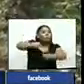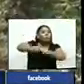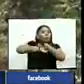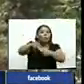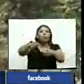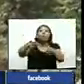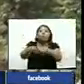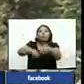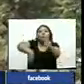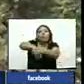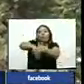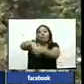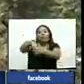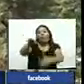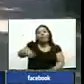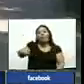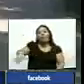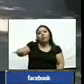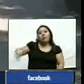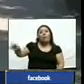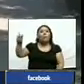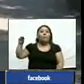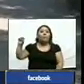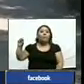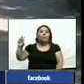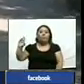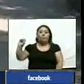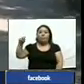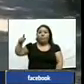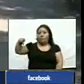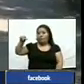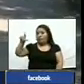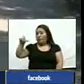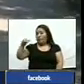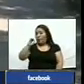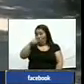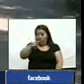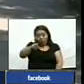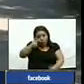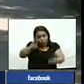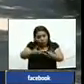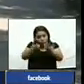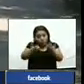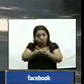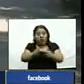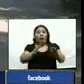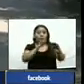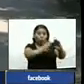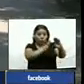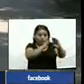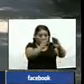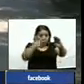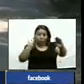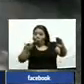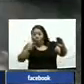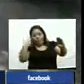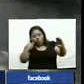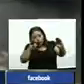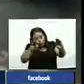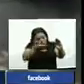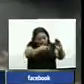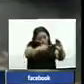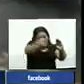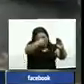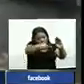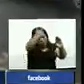caserío Bado Marín, del cantón Moropala. Según investigaciones preliminares, desconocidos llegaron a la vivienda de la víctima y lo